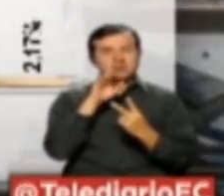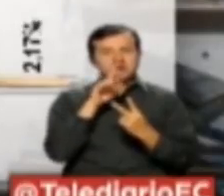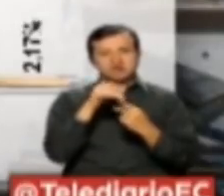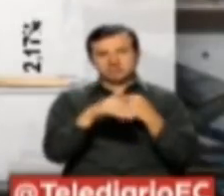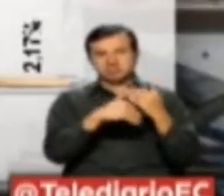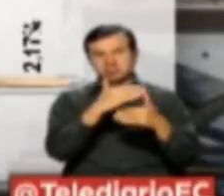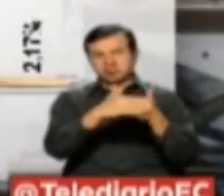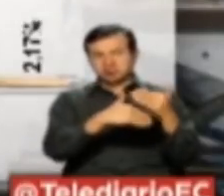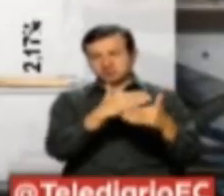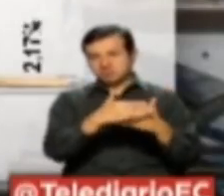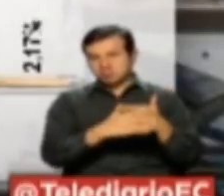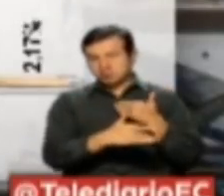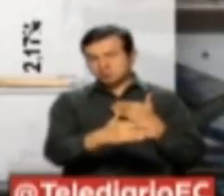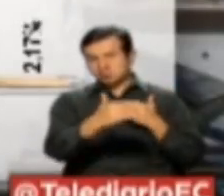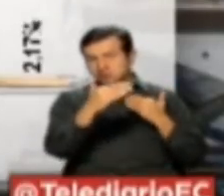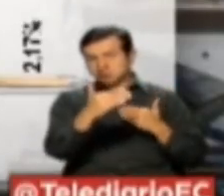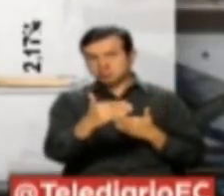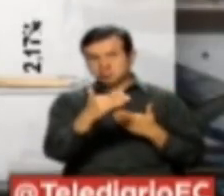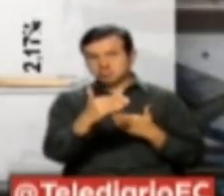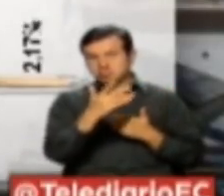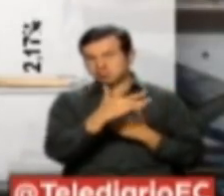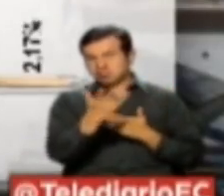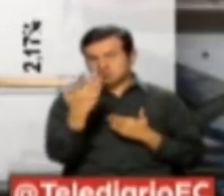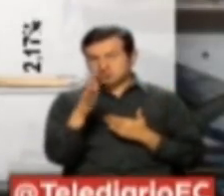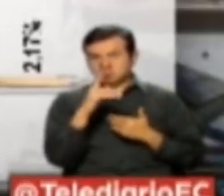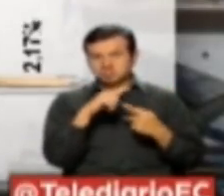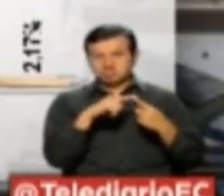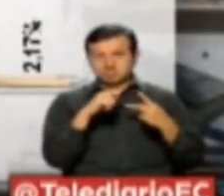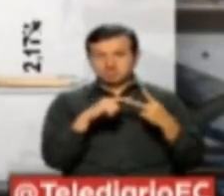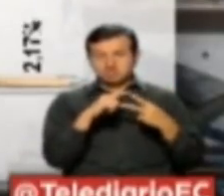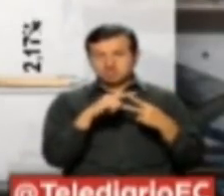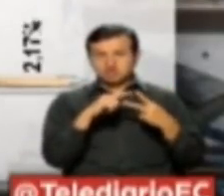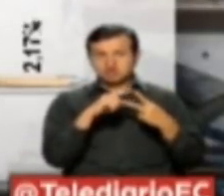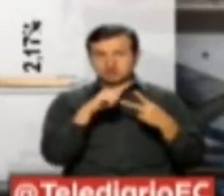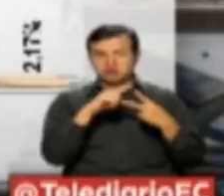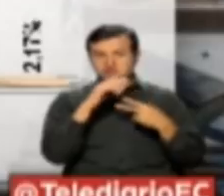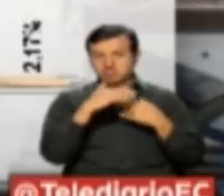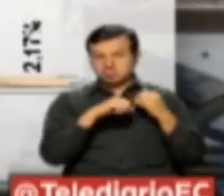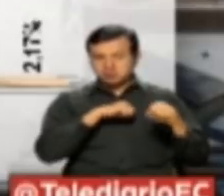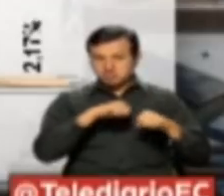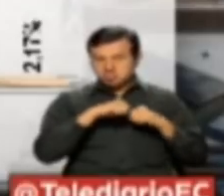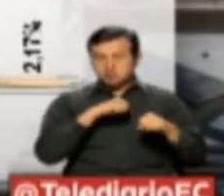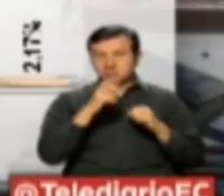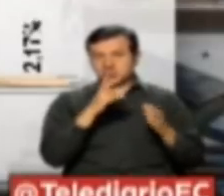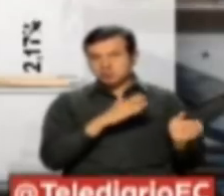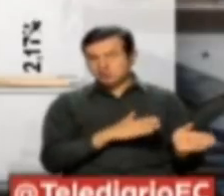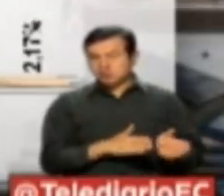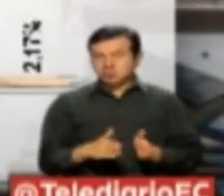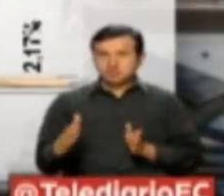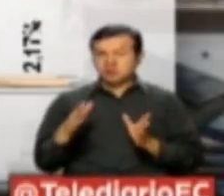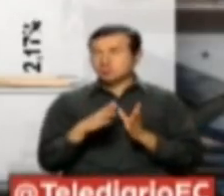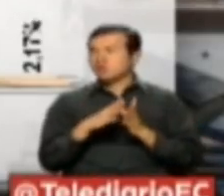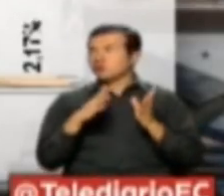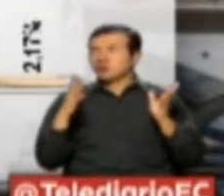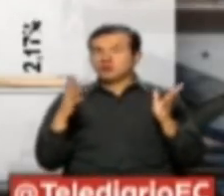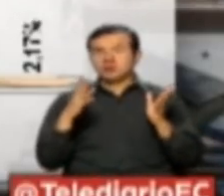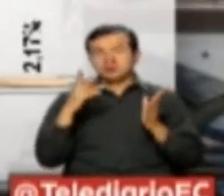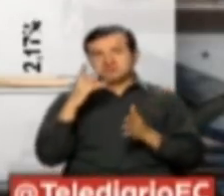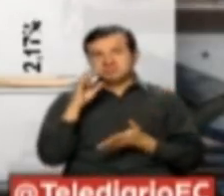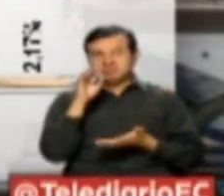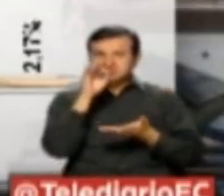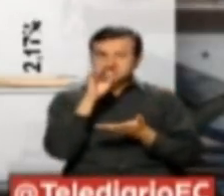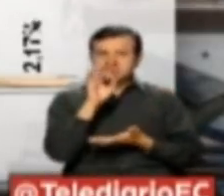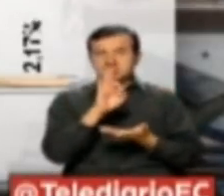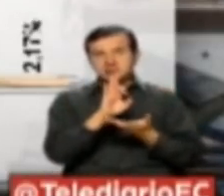continuidad en la medida en que hay dos periodos de gestión ya que le significan una suerte de delegado